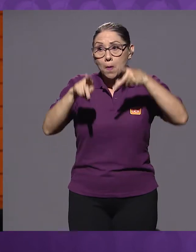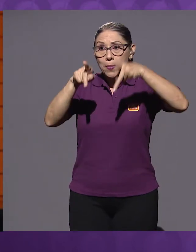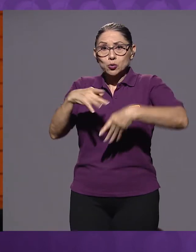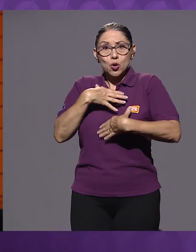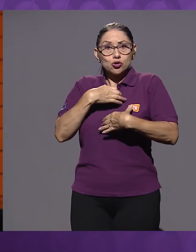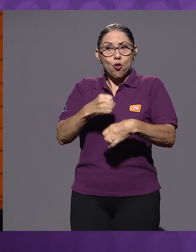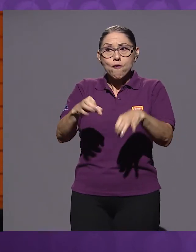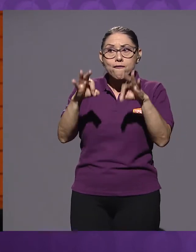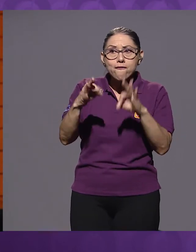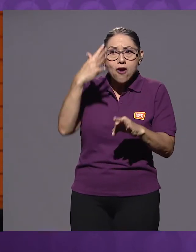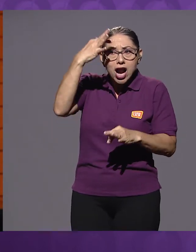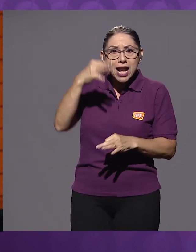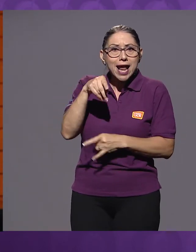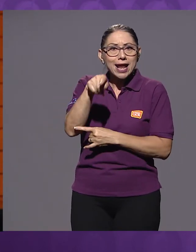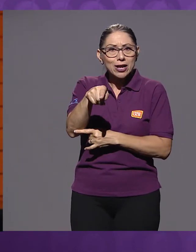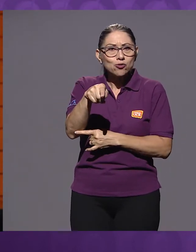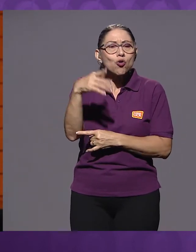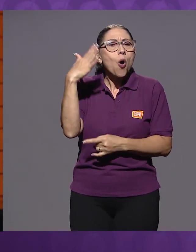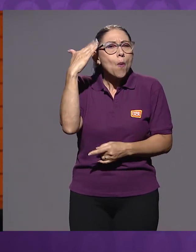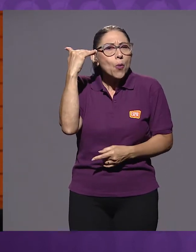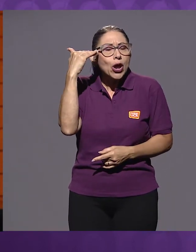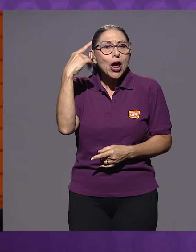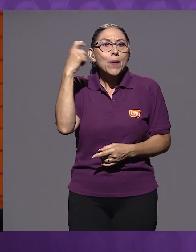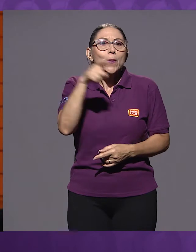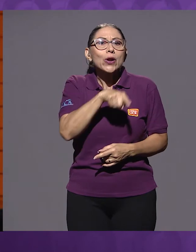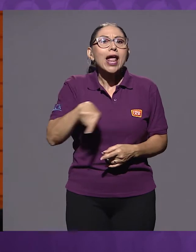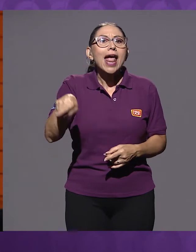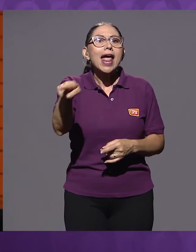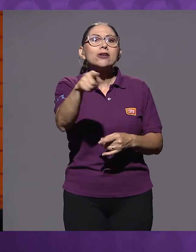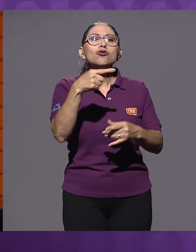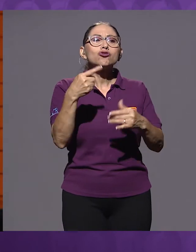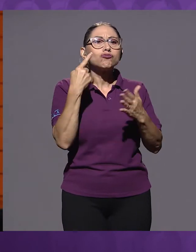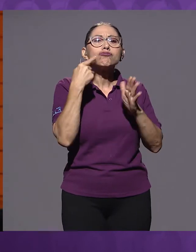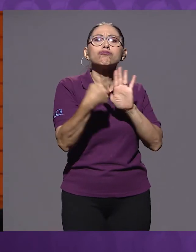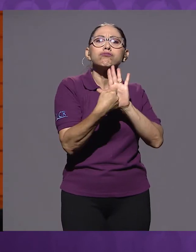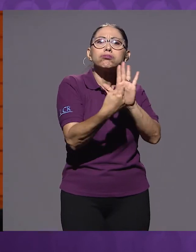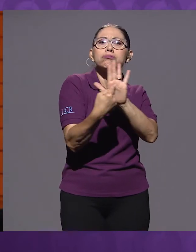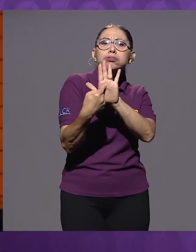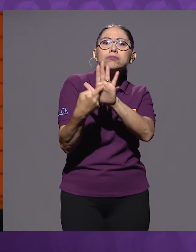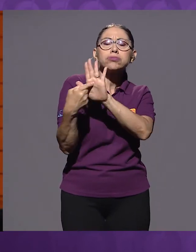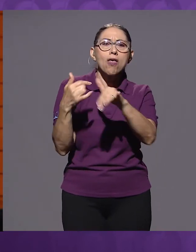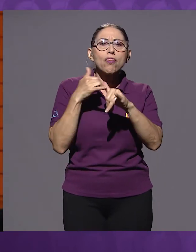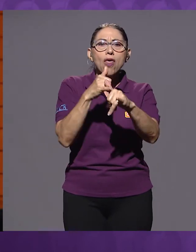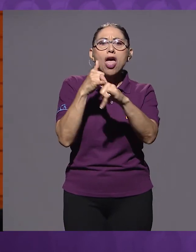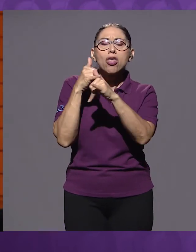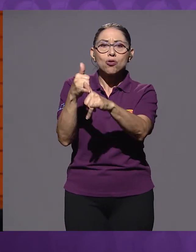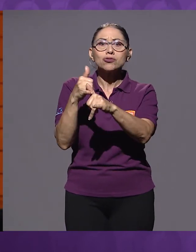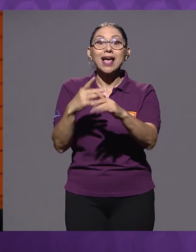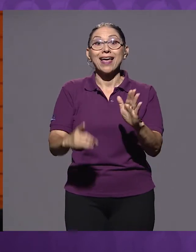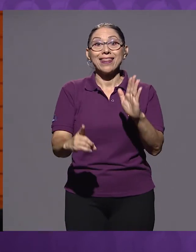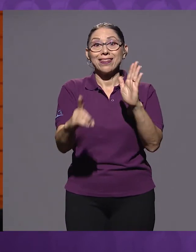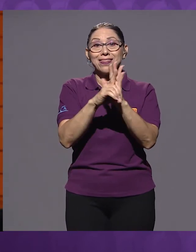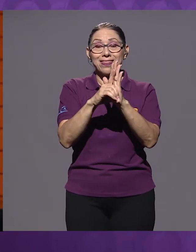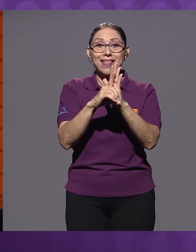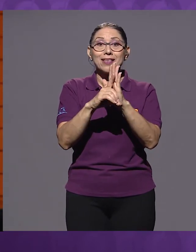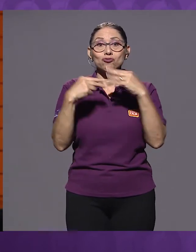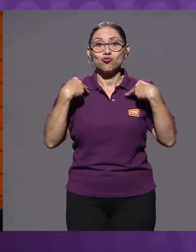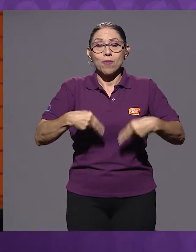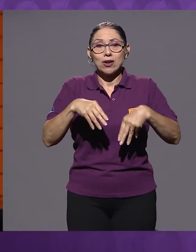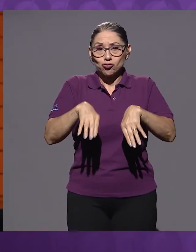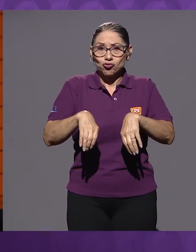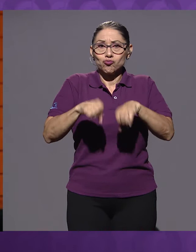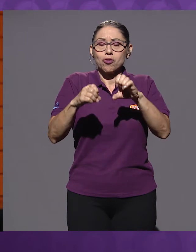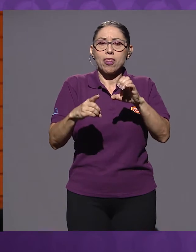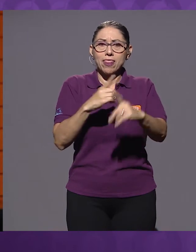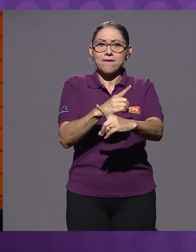credibilidad, precisamente por apostar a la denuncia y a la defensa de los derechos humanos de un